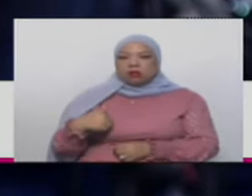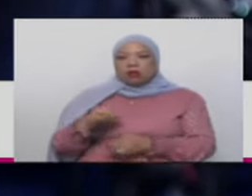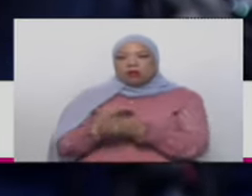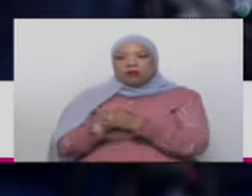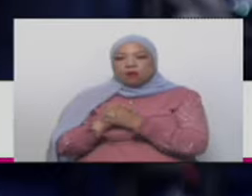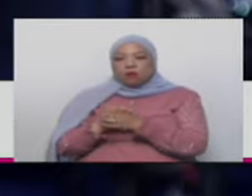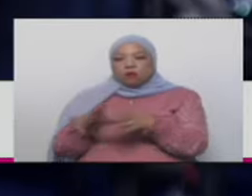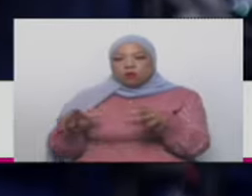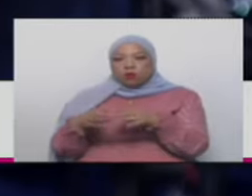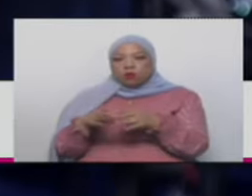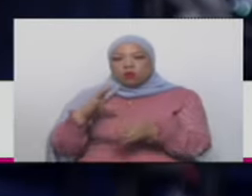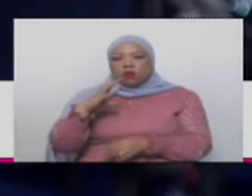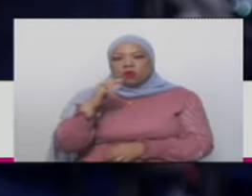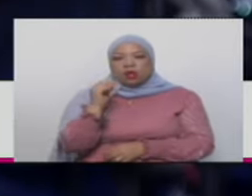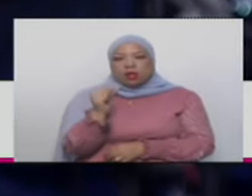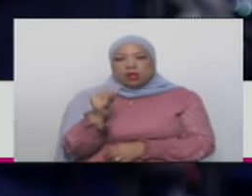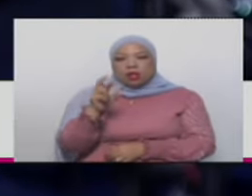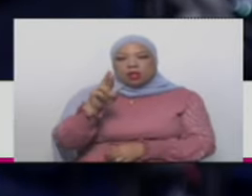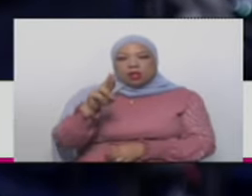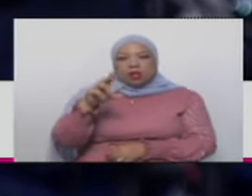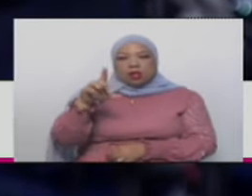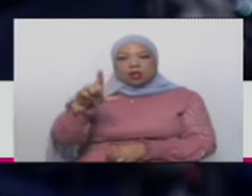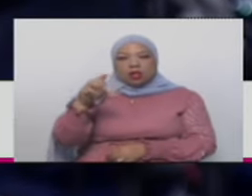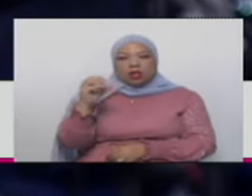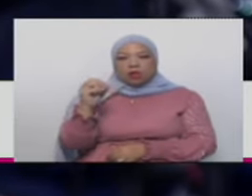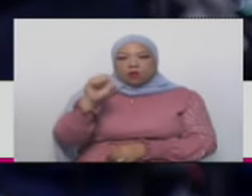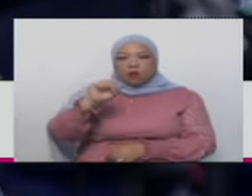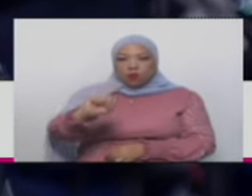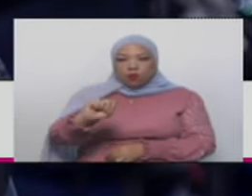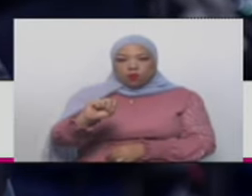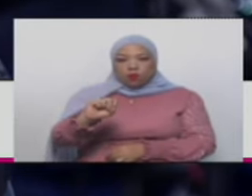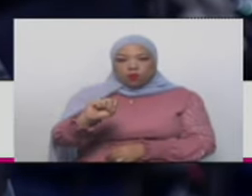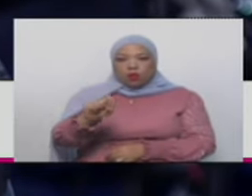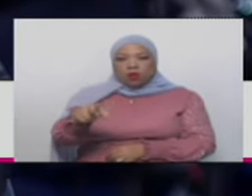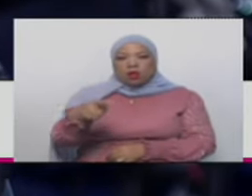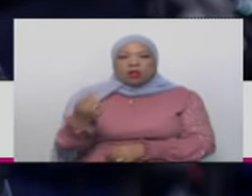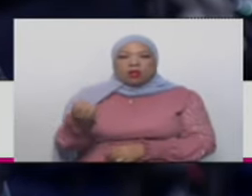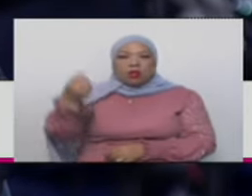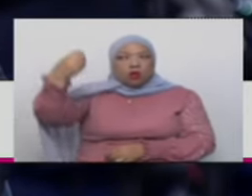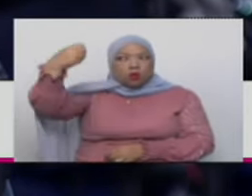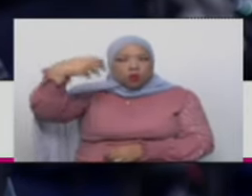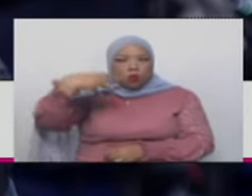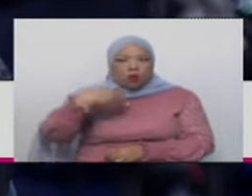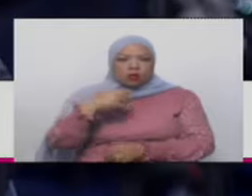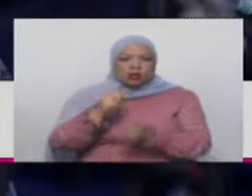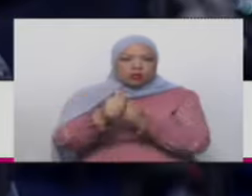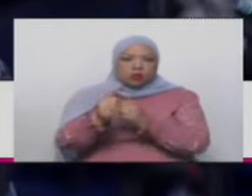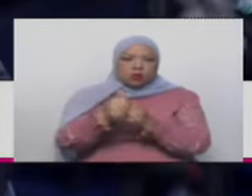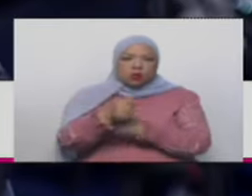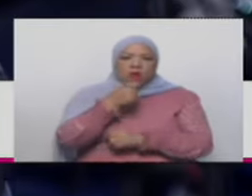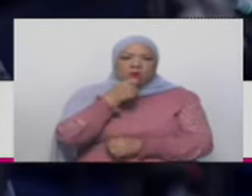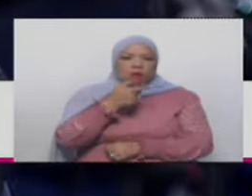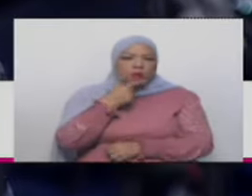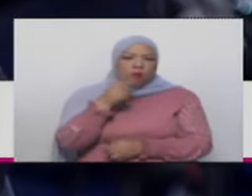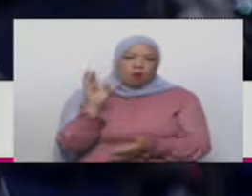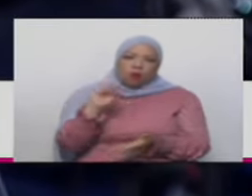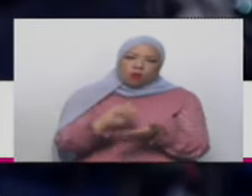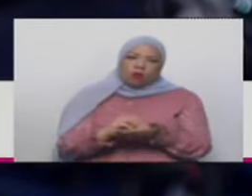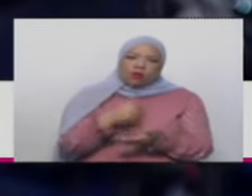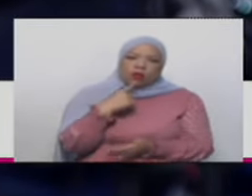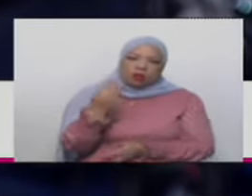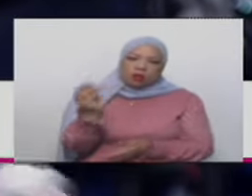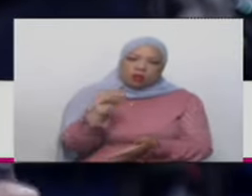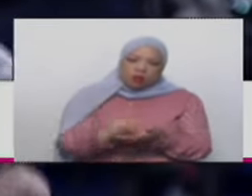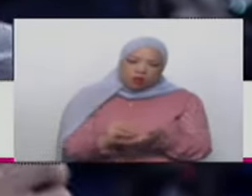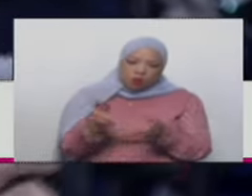en el equipo, Carlos Brito, hizo una cosa llamada Luz y Sombra del Deporte, que valdría la pena de verdad